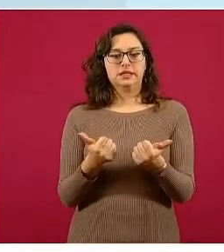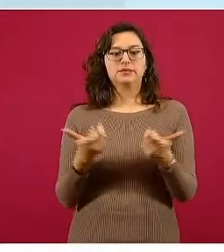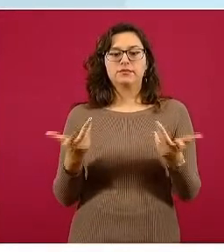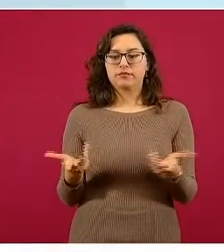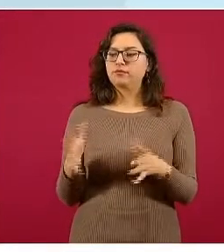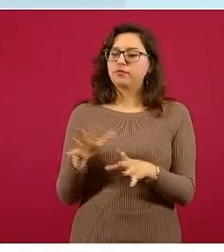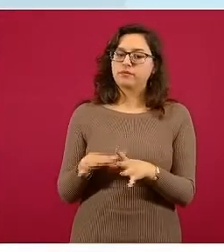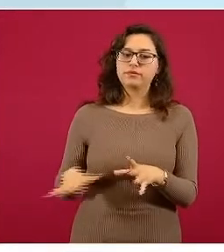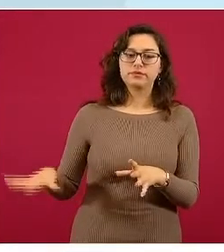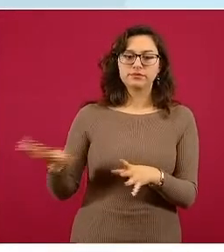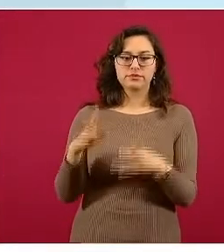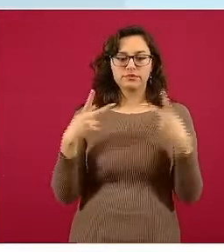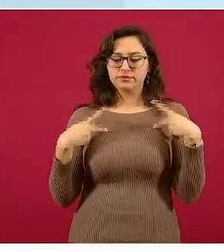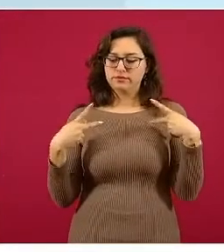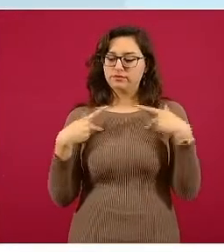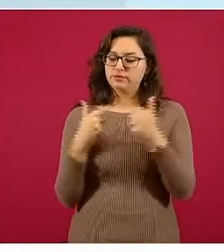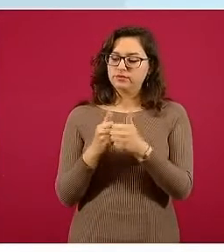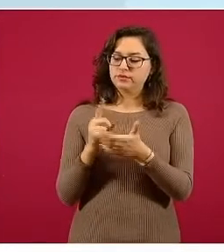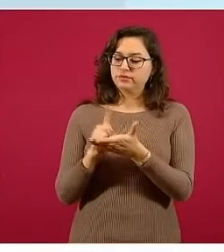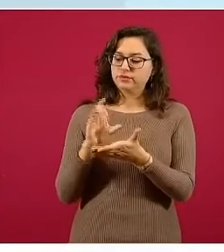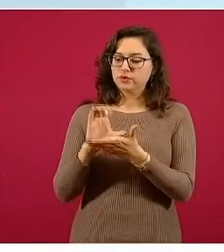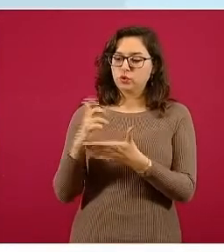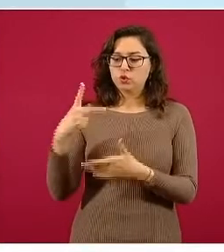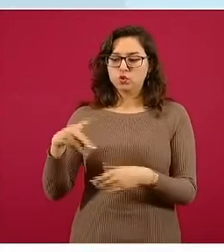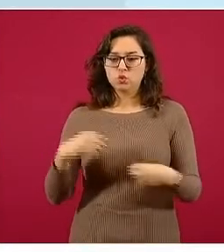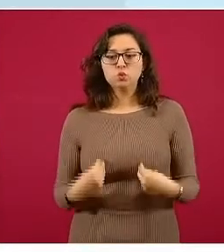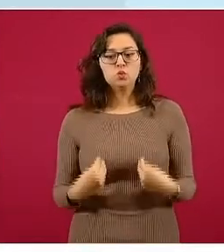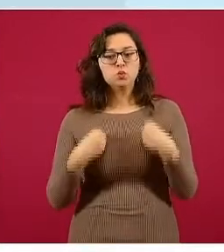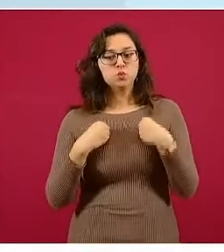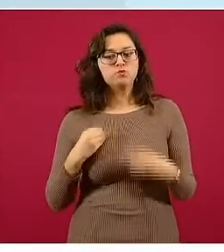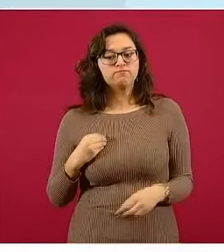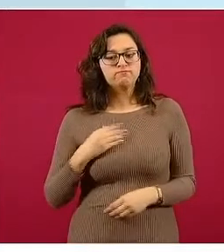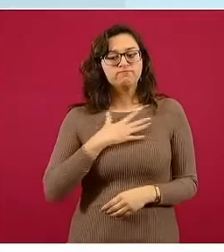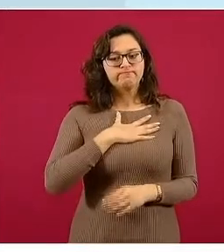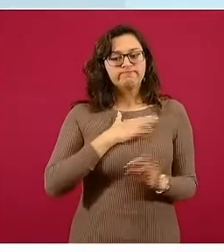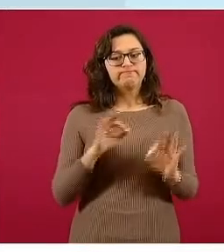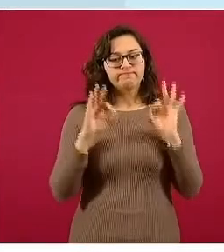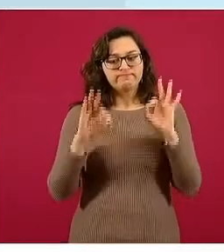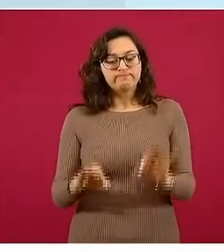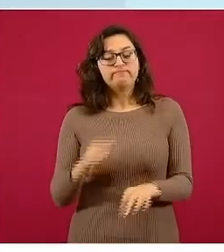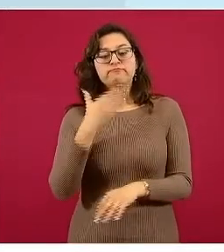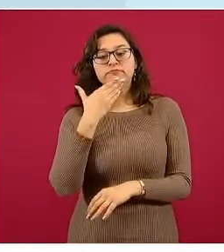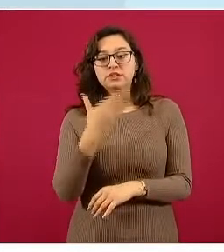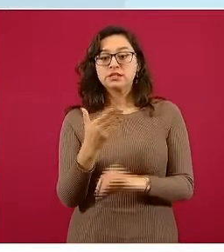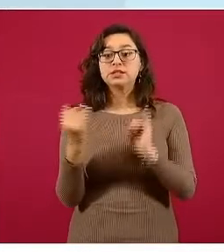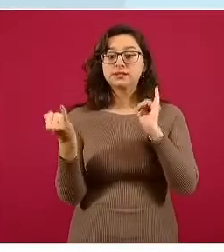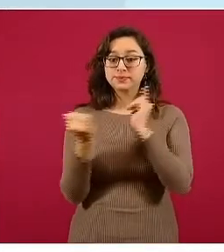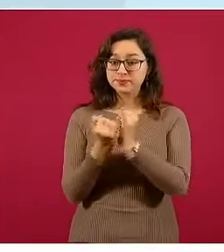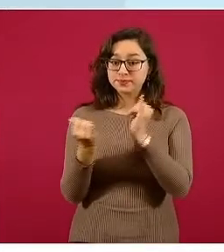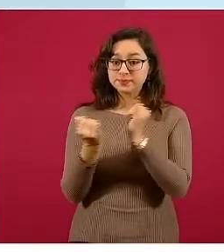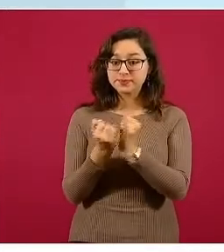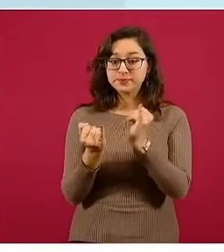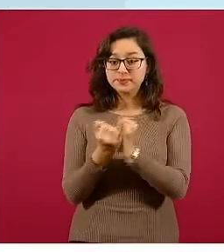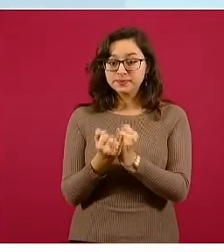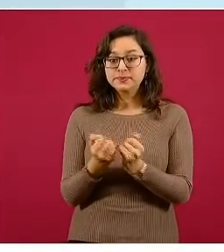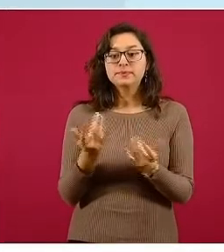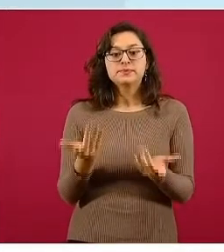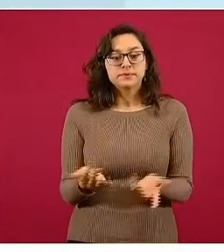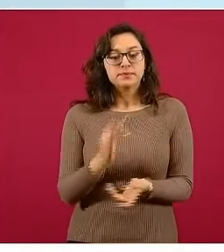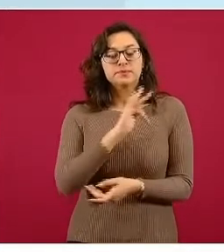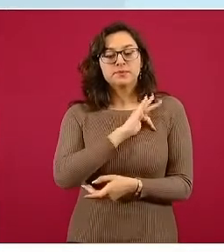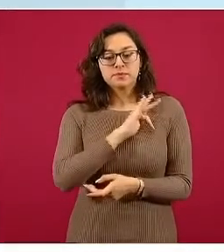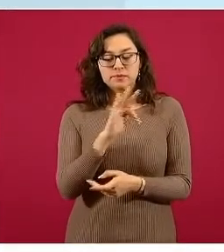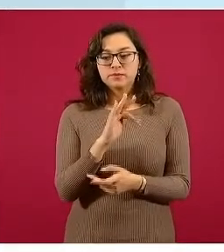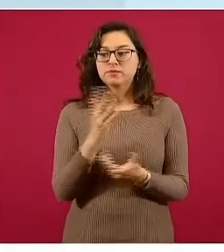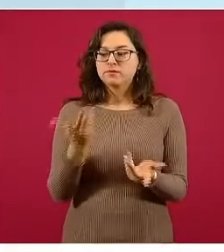el bienestar de las personas con discapacidad y también hacer todo lo posible en cualquiera de los marcos, tanto